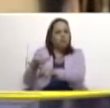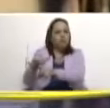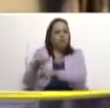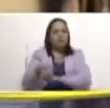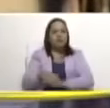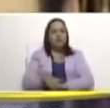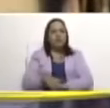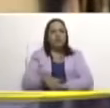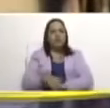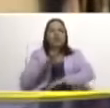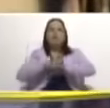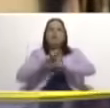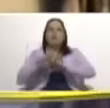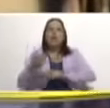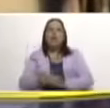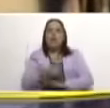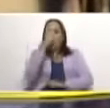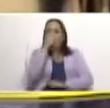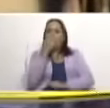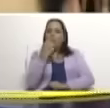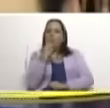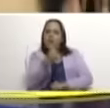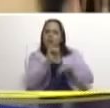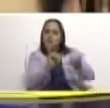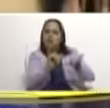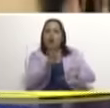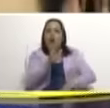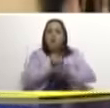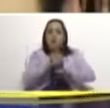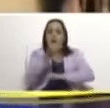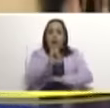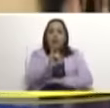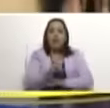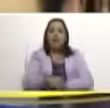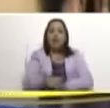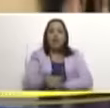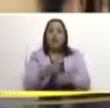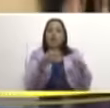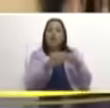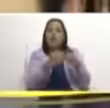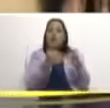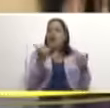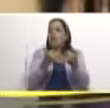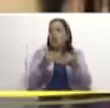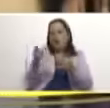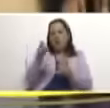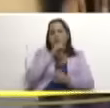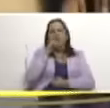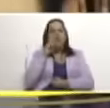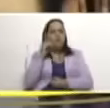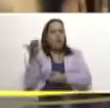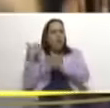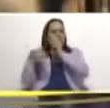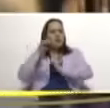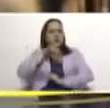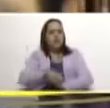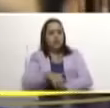¿Y por qué Zamora dijo horror a la oligarquía? Porque fue la oligarquía de los apellidos que usted nombró, mayor general,